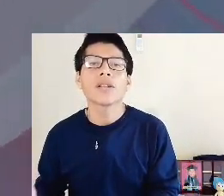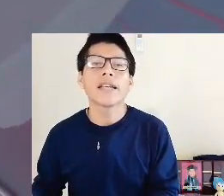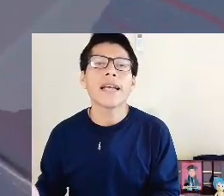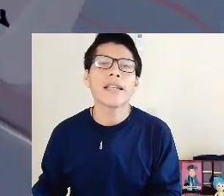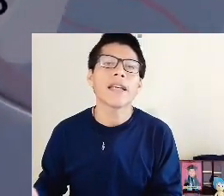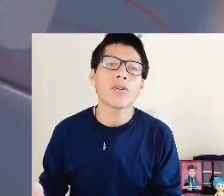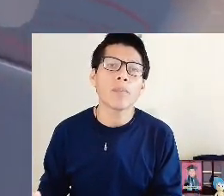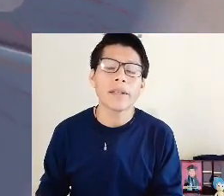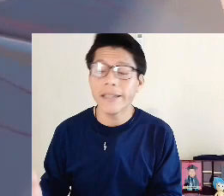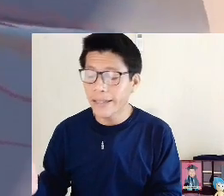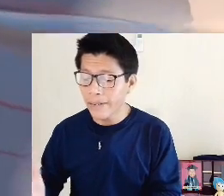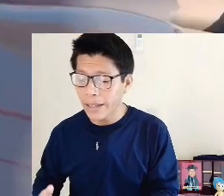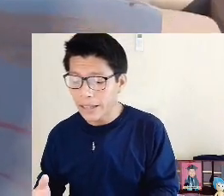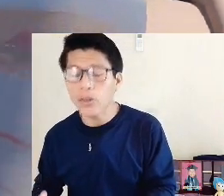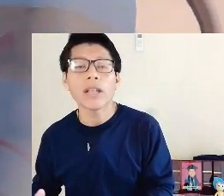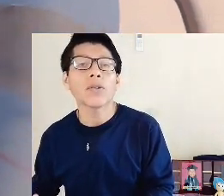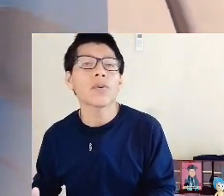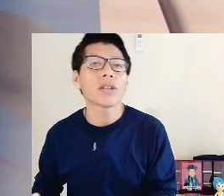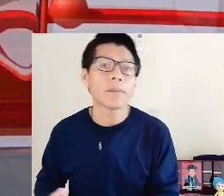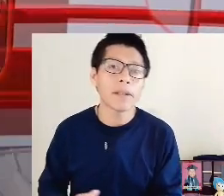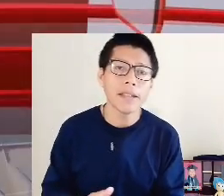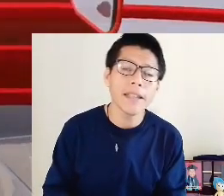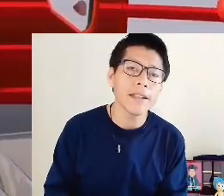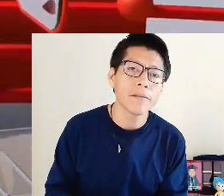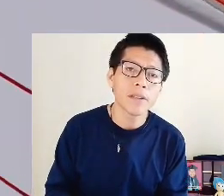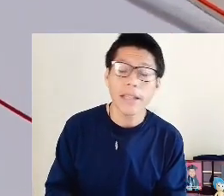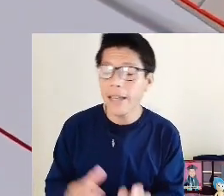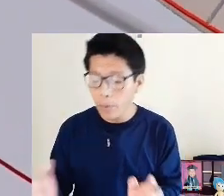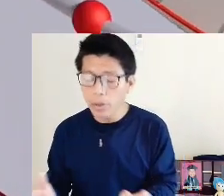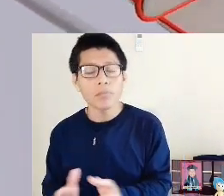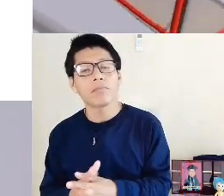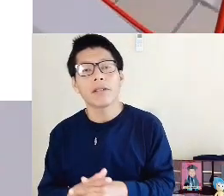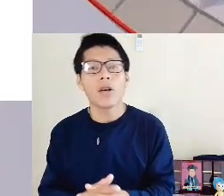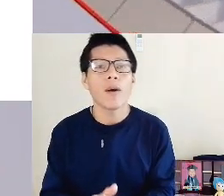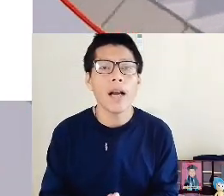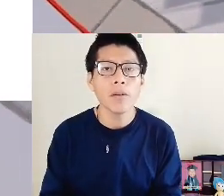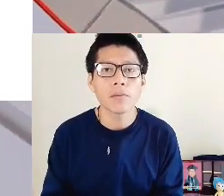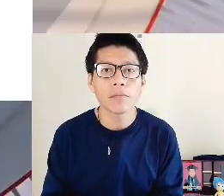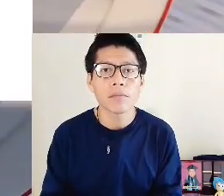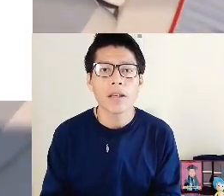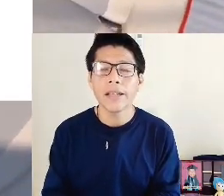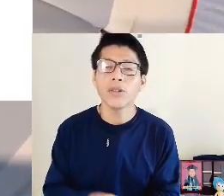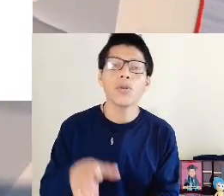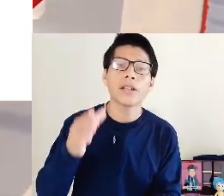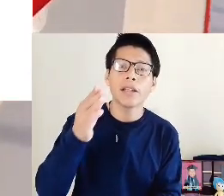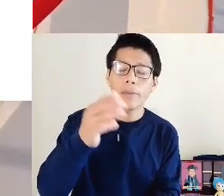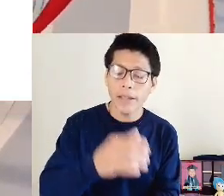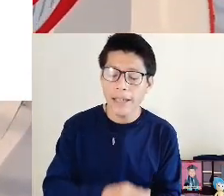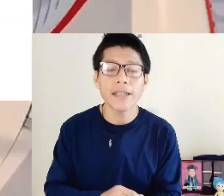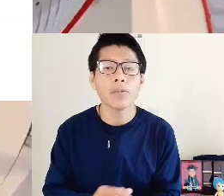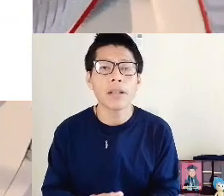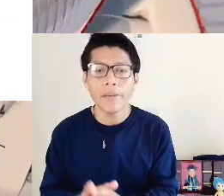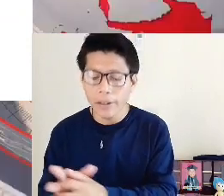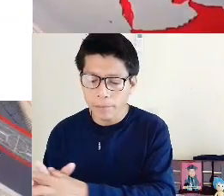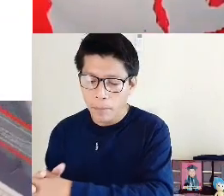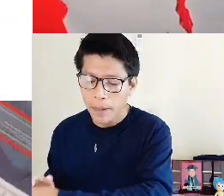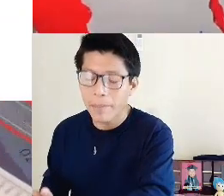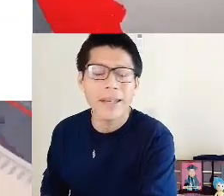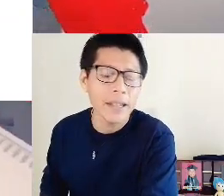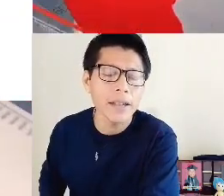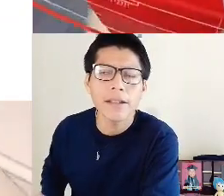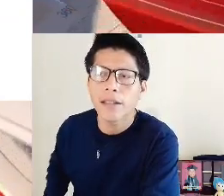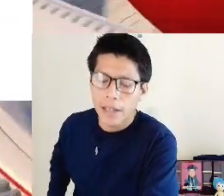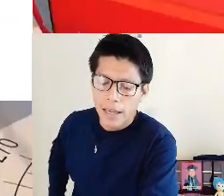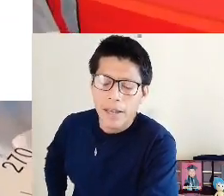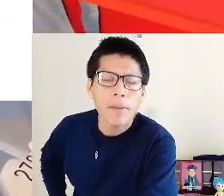con ser candidato presidenciable y soñando con ser presidente y qué bueno que lo bajaron de hecho escribí este tweet que ven